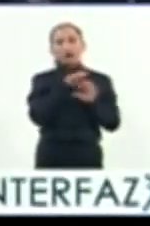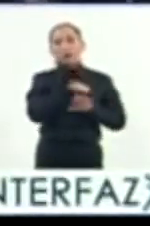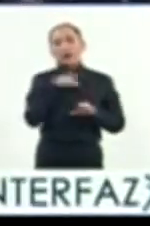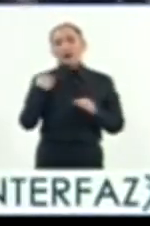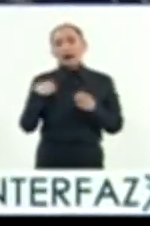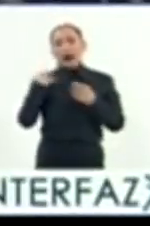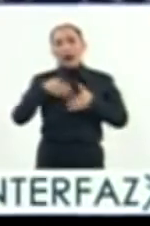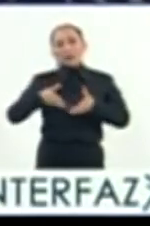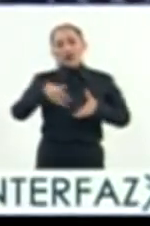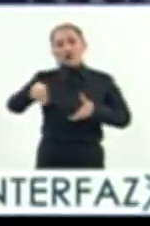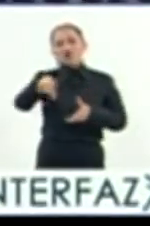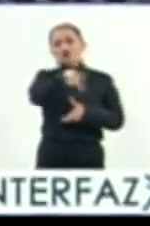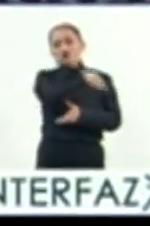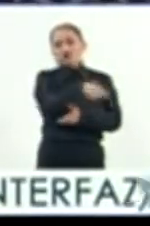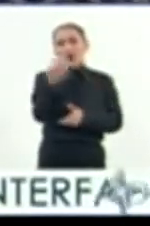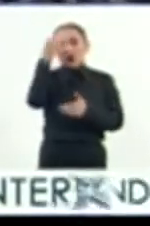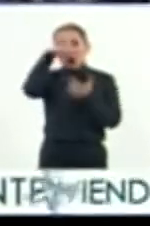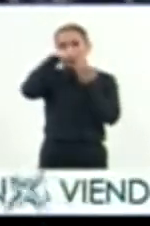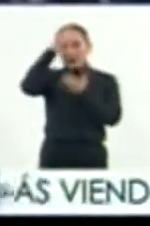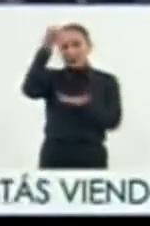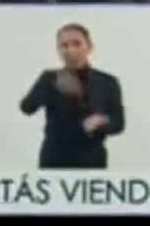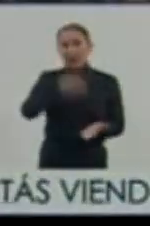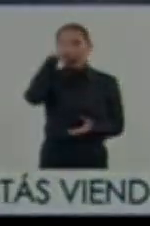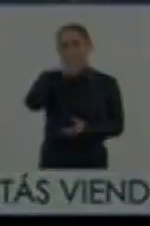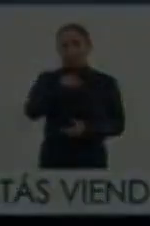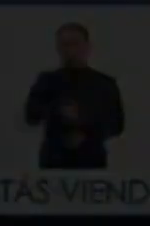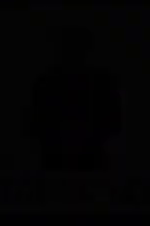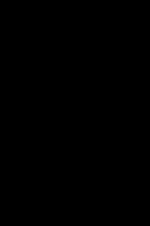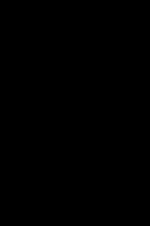ruta que siguió Hernán Cortés a su llegada a México.